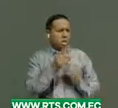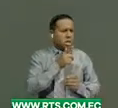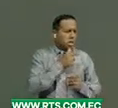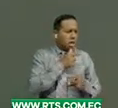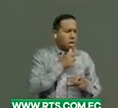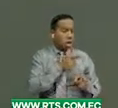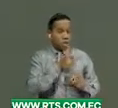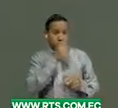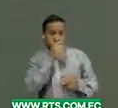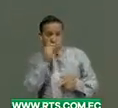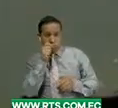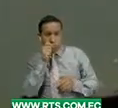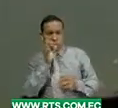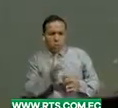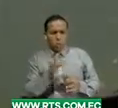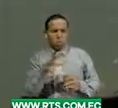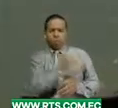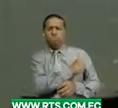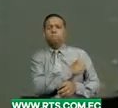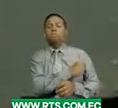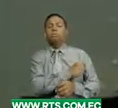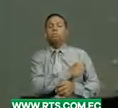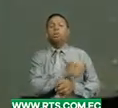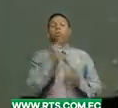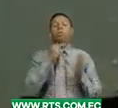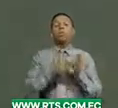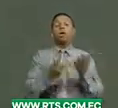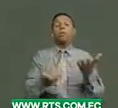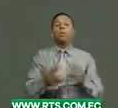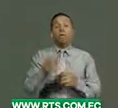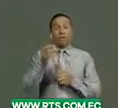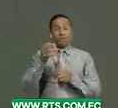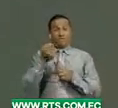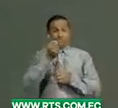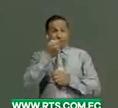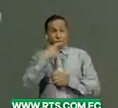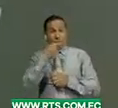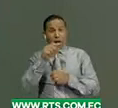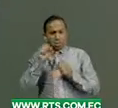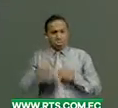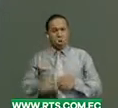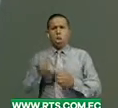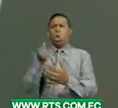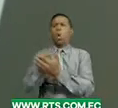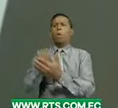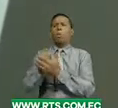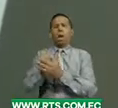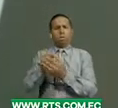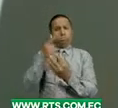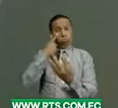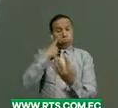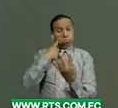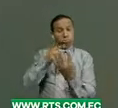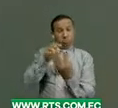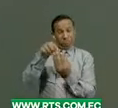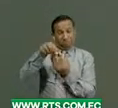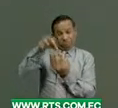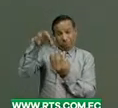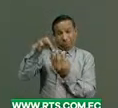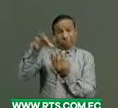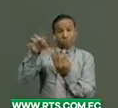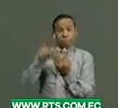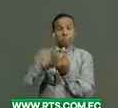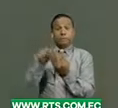es consumidor o no. Existen en las farmacias estas pruebitas, usted puede ir a comprar esto y si el profesor detecta, pedirle a las